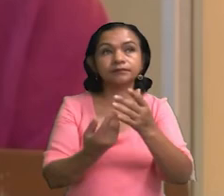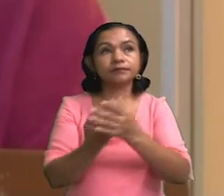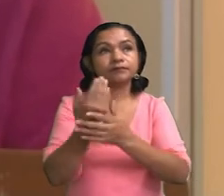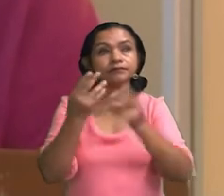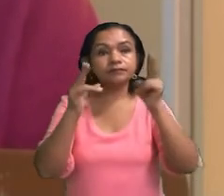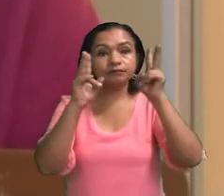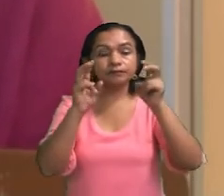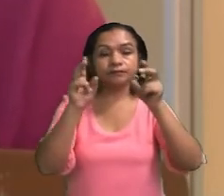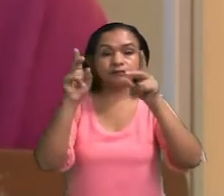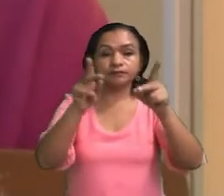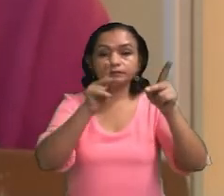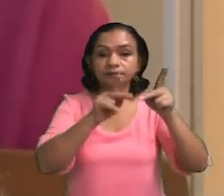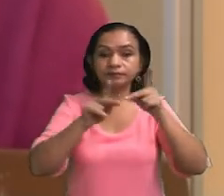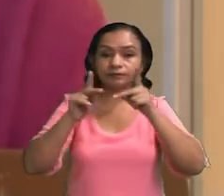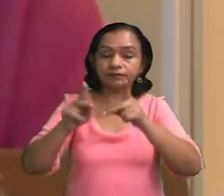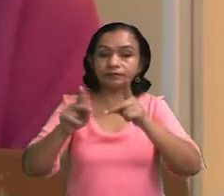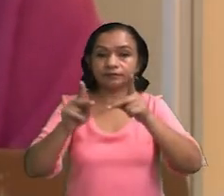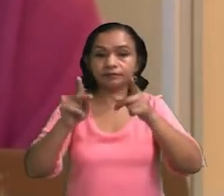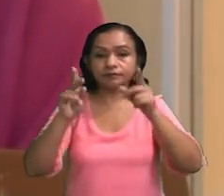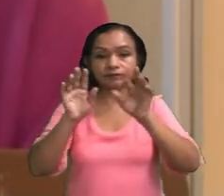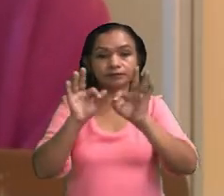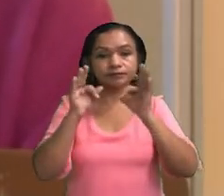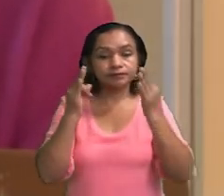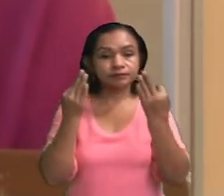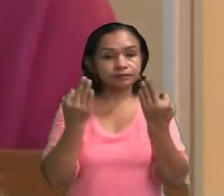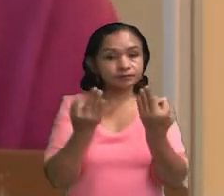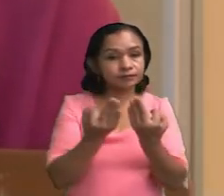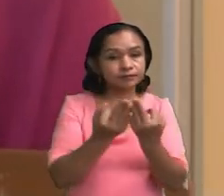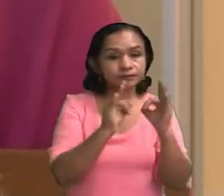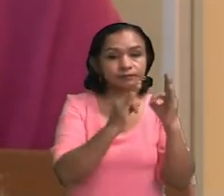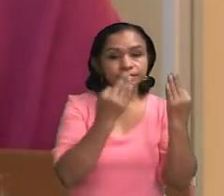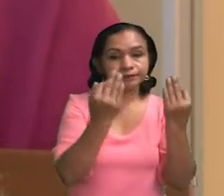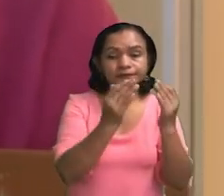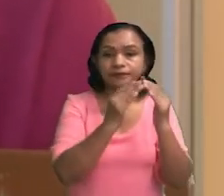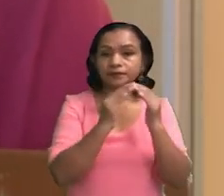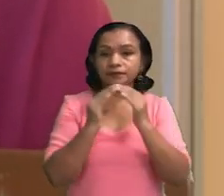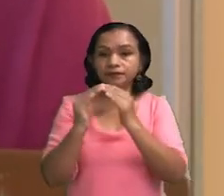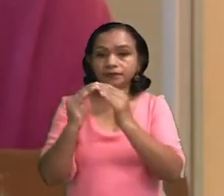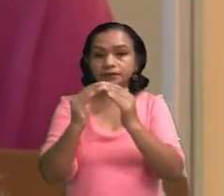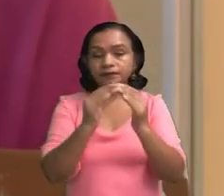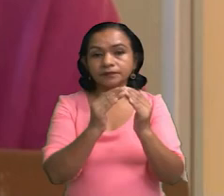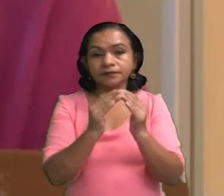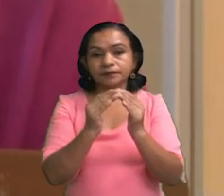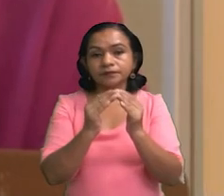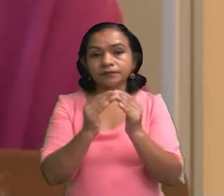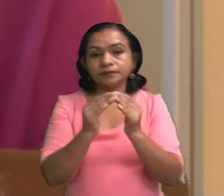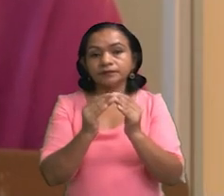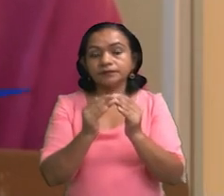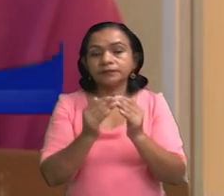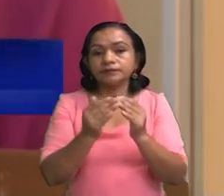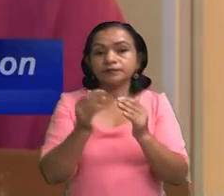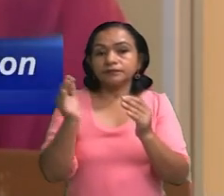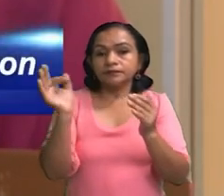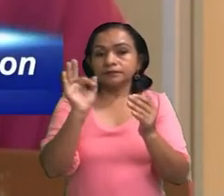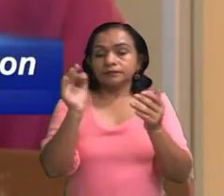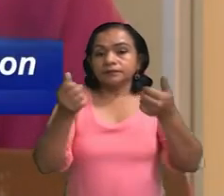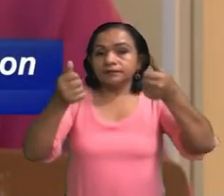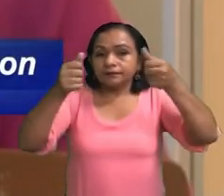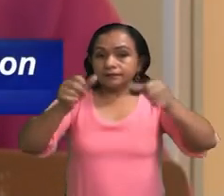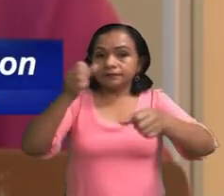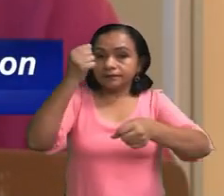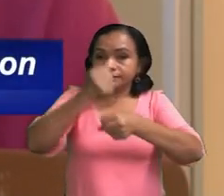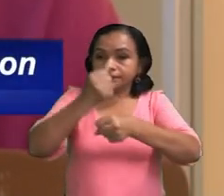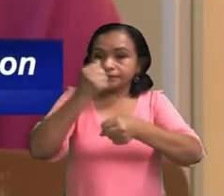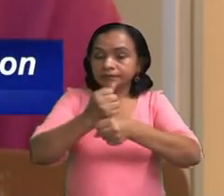basado en las personas, las familias, las comunidades. Conforme se trabaja en